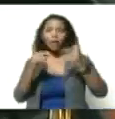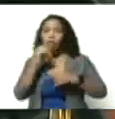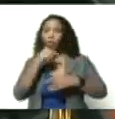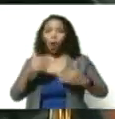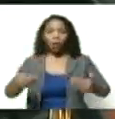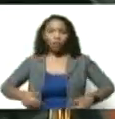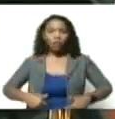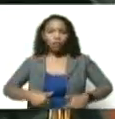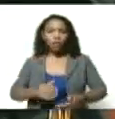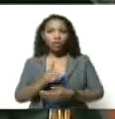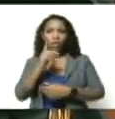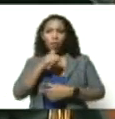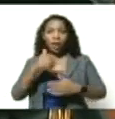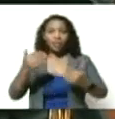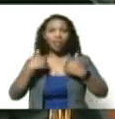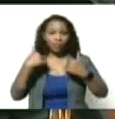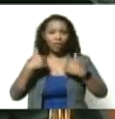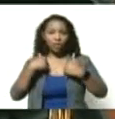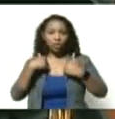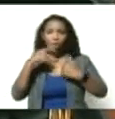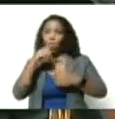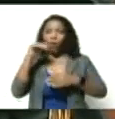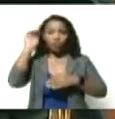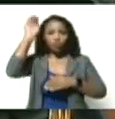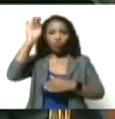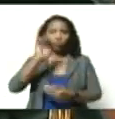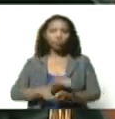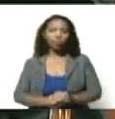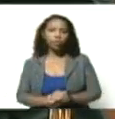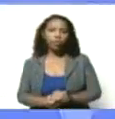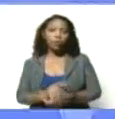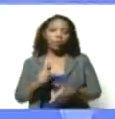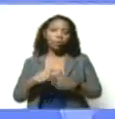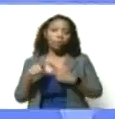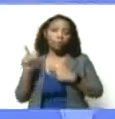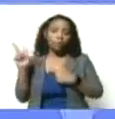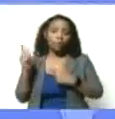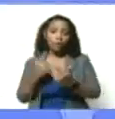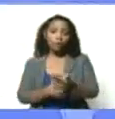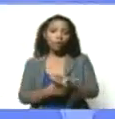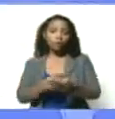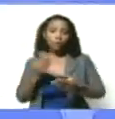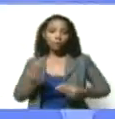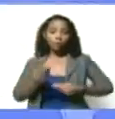no hay victoria. Si no hay sacrificio, no hay futuro. Entonces, este hermano se entregó